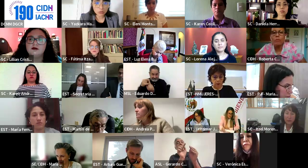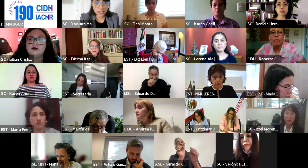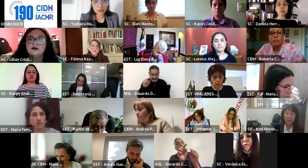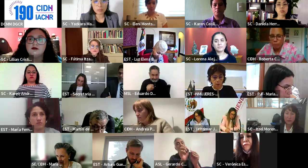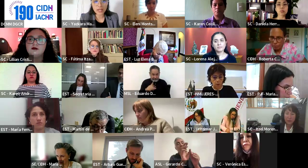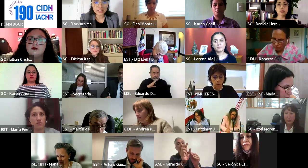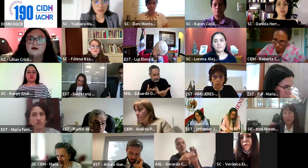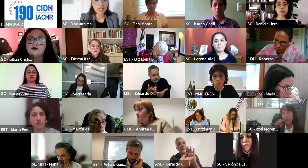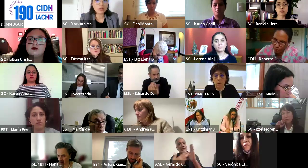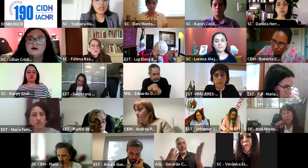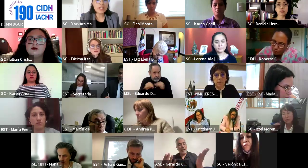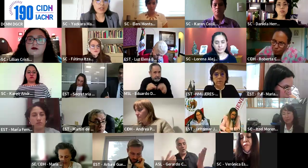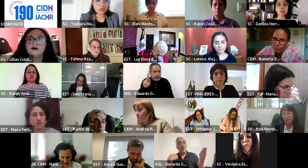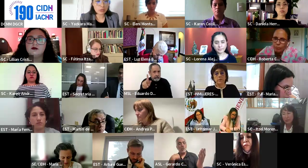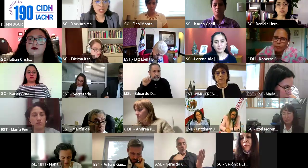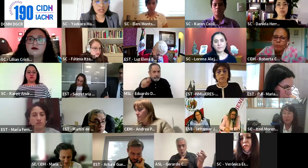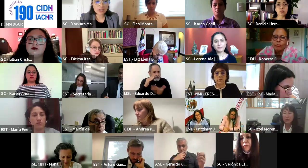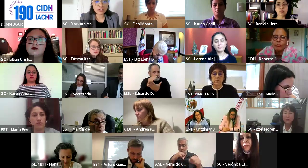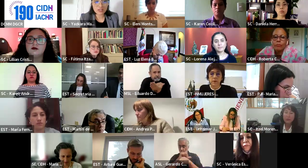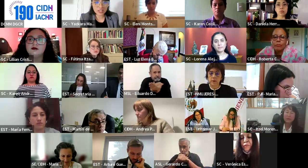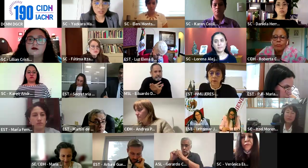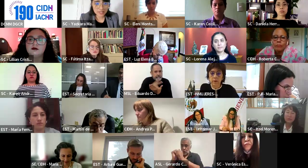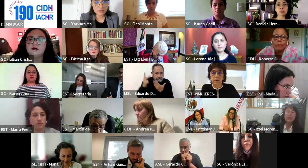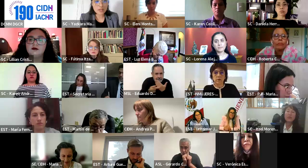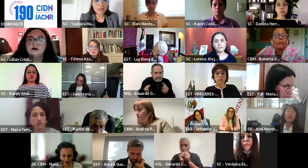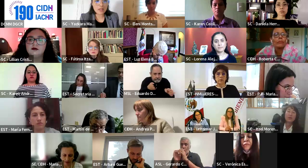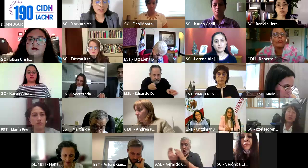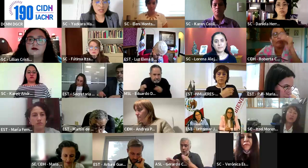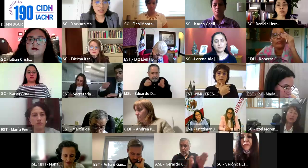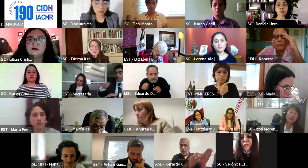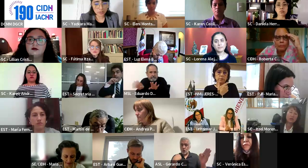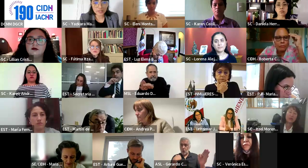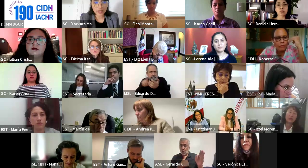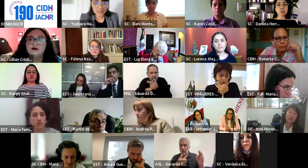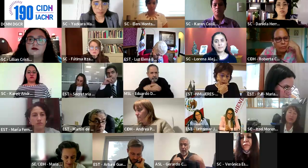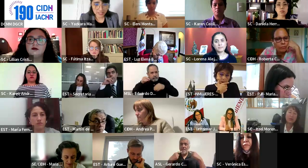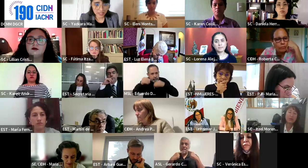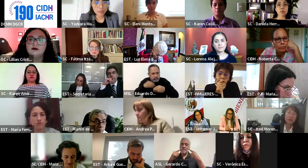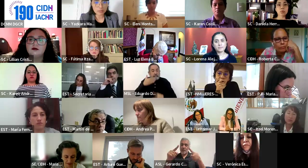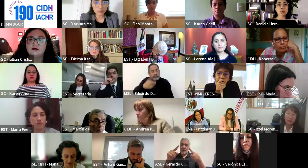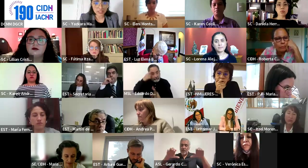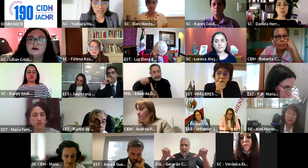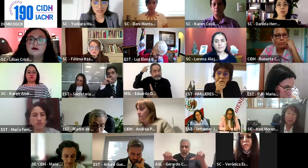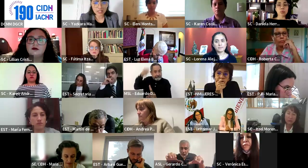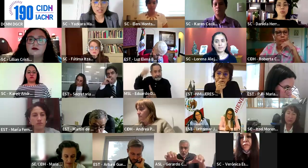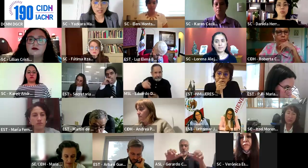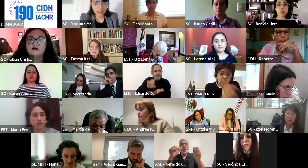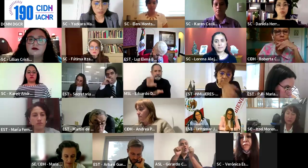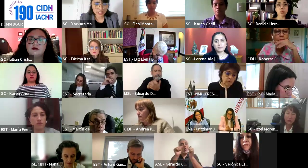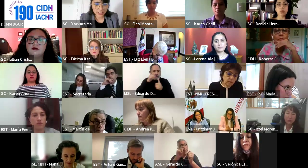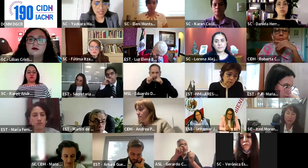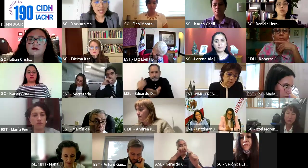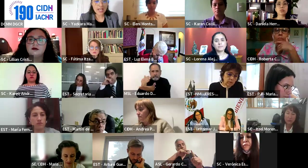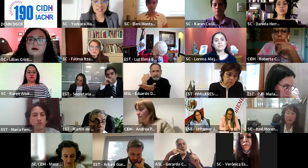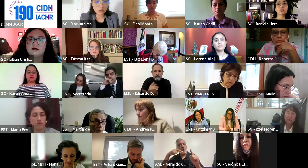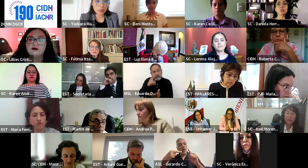manera conjunta en un plan de trabajo que contribuya a crear acciones efectivas y con perspectiva de discapacidad para prevenir, atender y erradicar